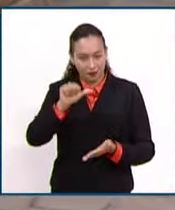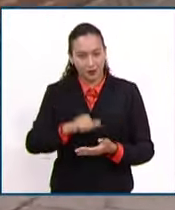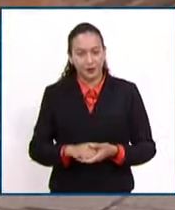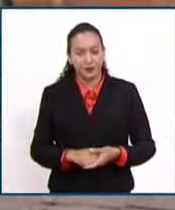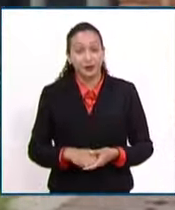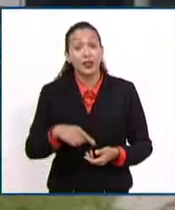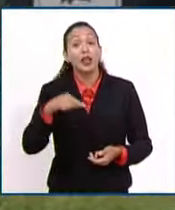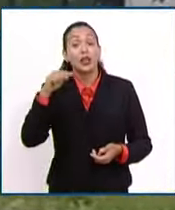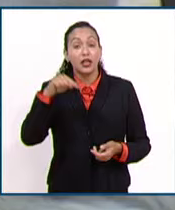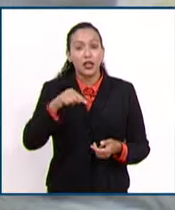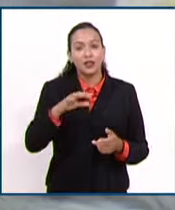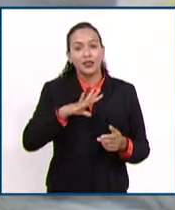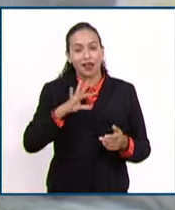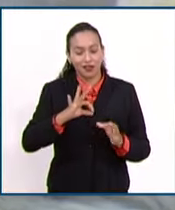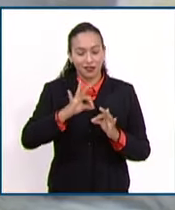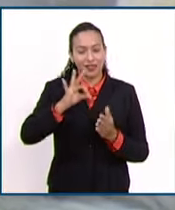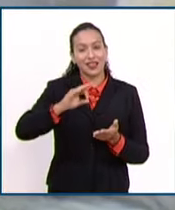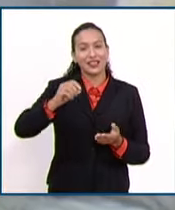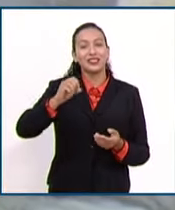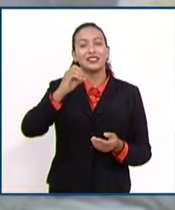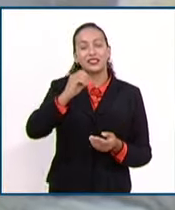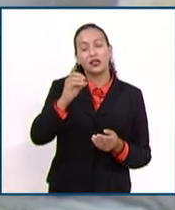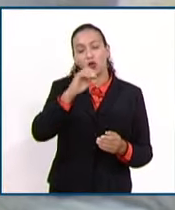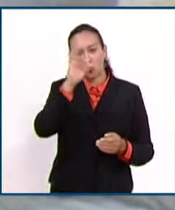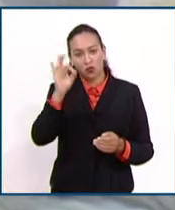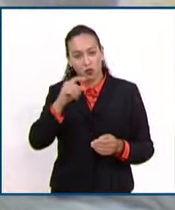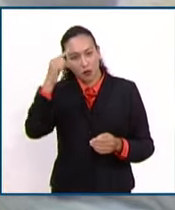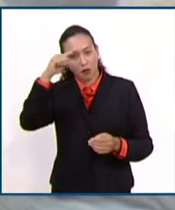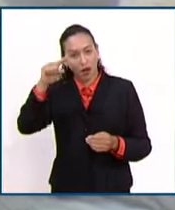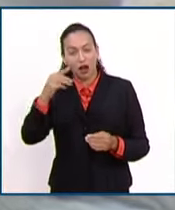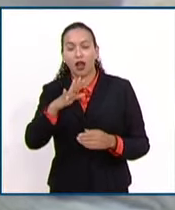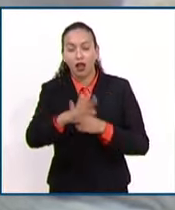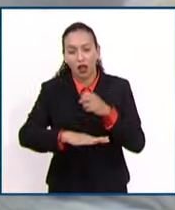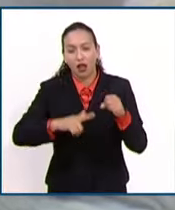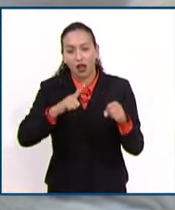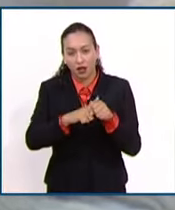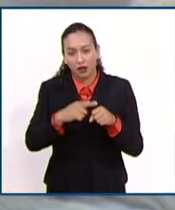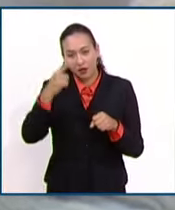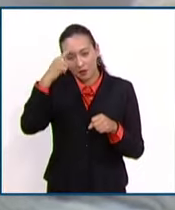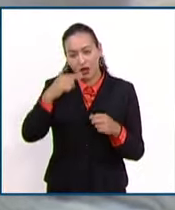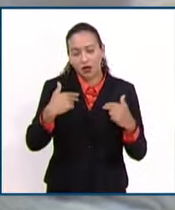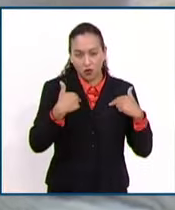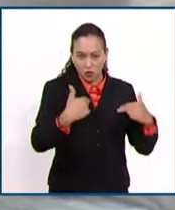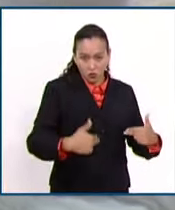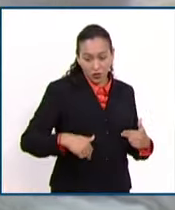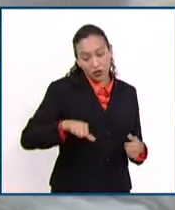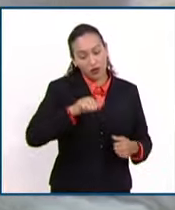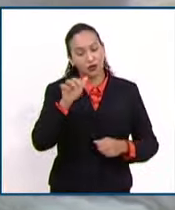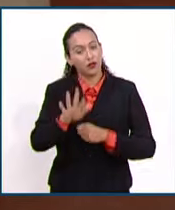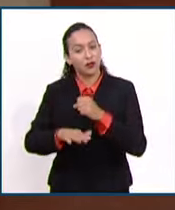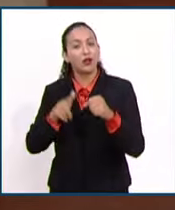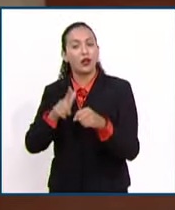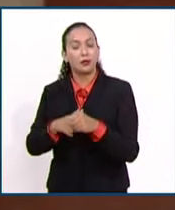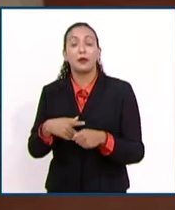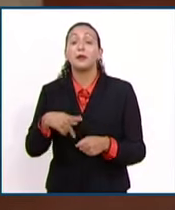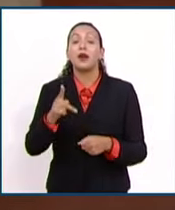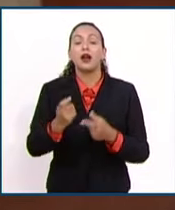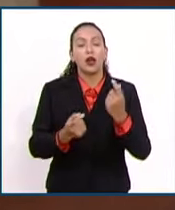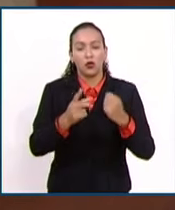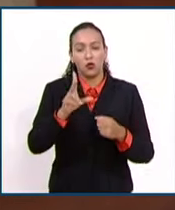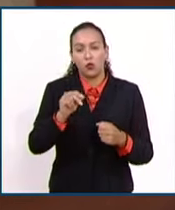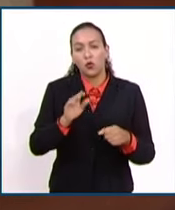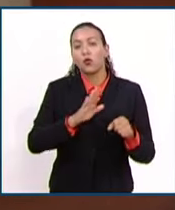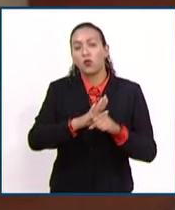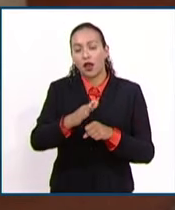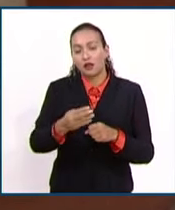aplica la tasa de 0% a la enajenación de productos destinados a la alimentación humana y animal, con excepción de los alimentos